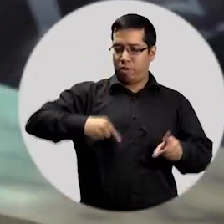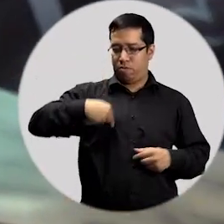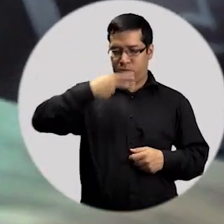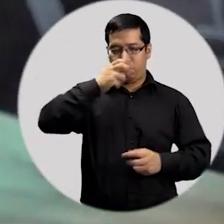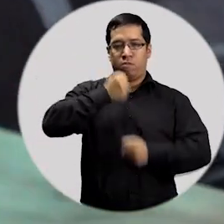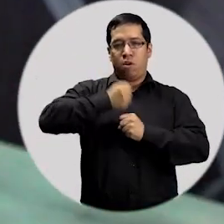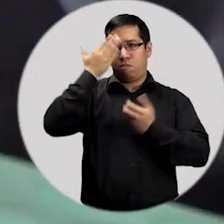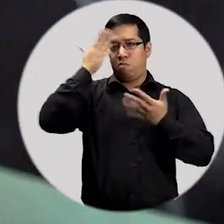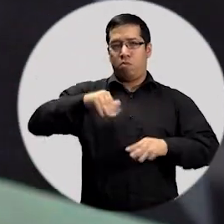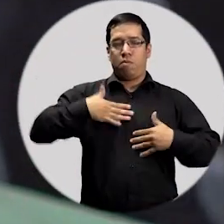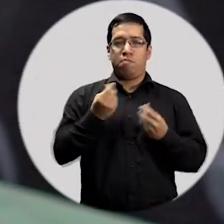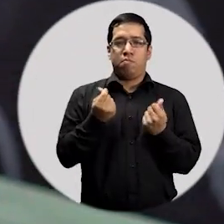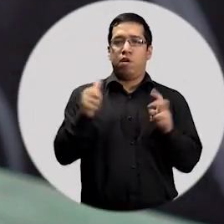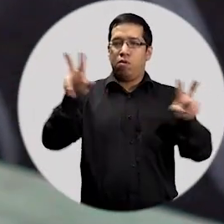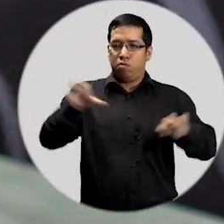luego,